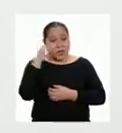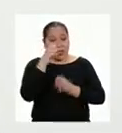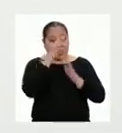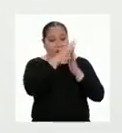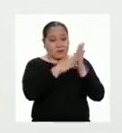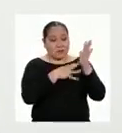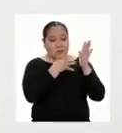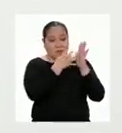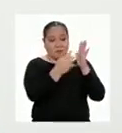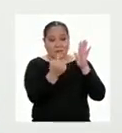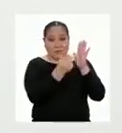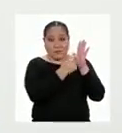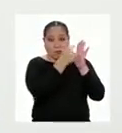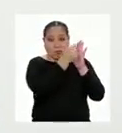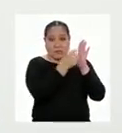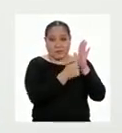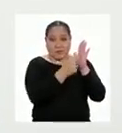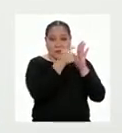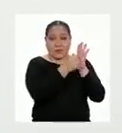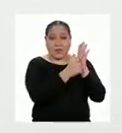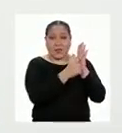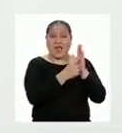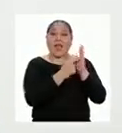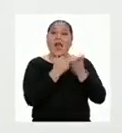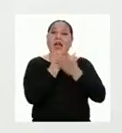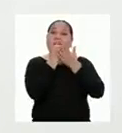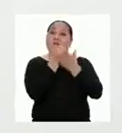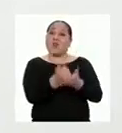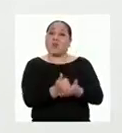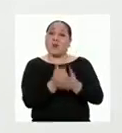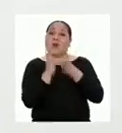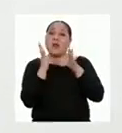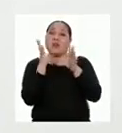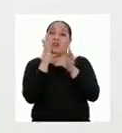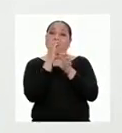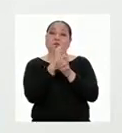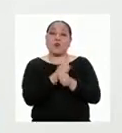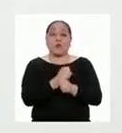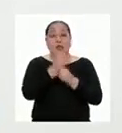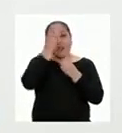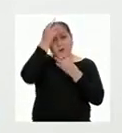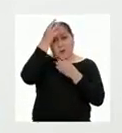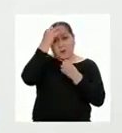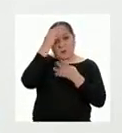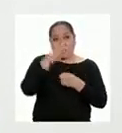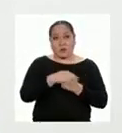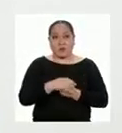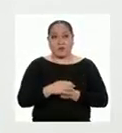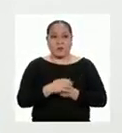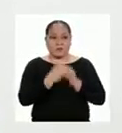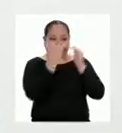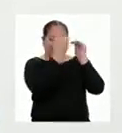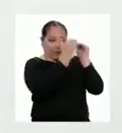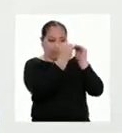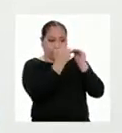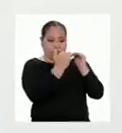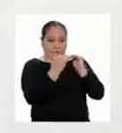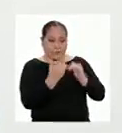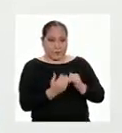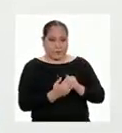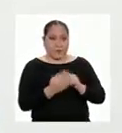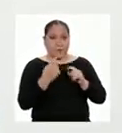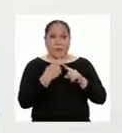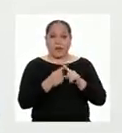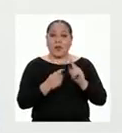una herramienta útil para sintetizar la información de manera gráfica y jerarquizada. Pero